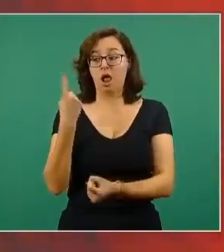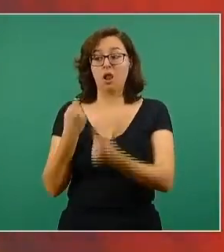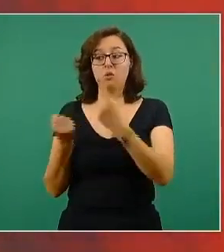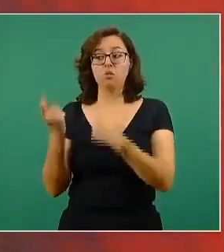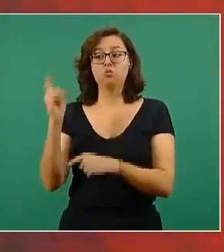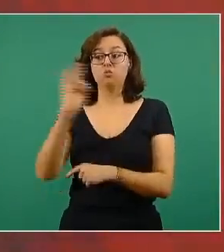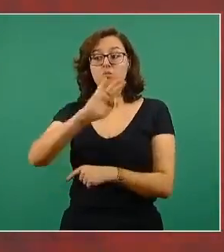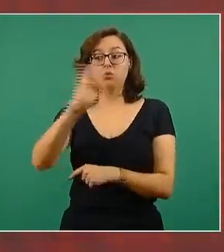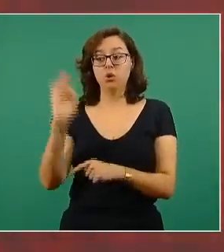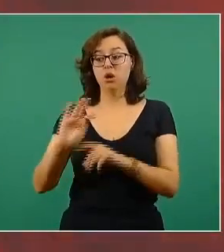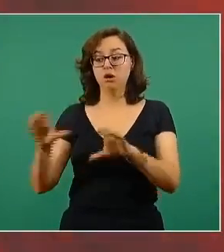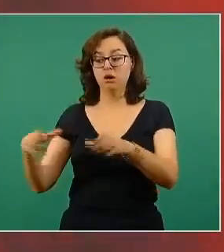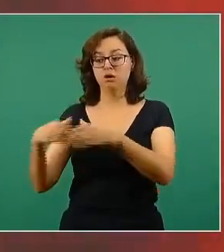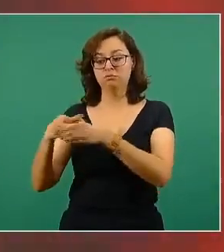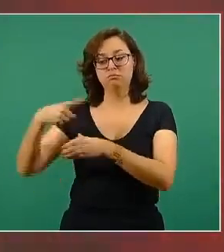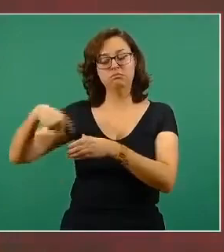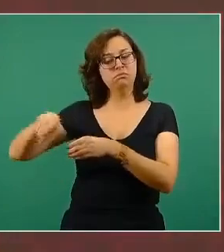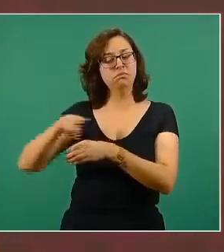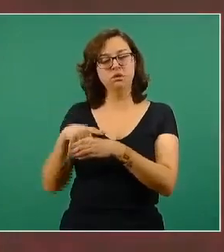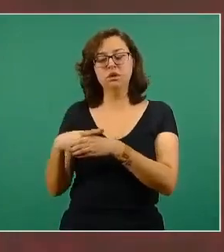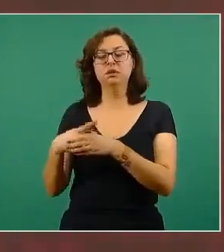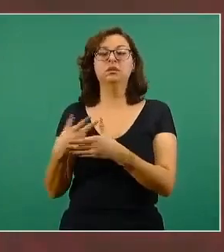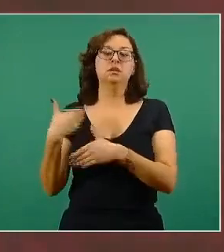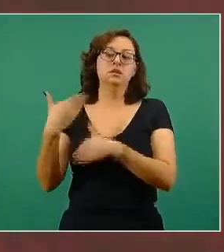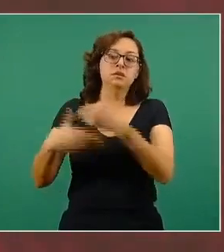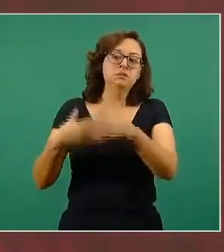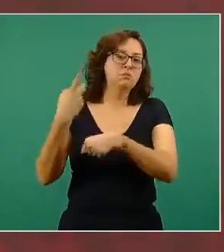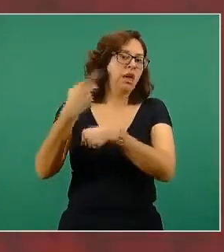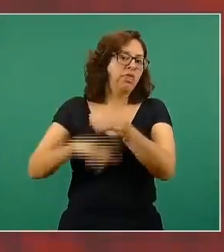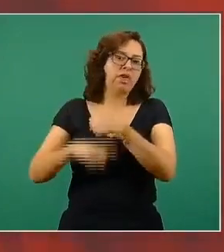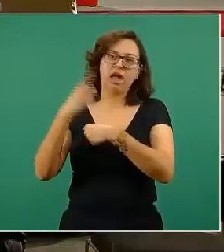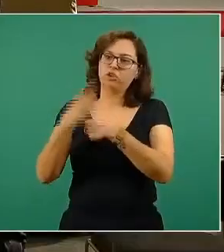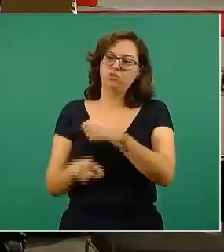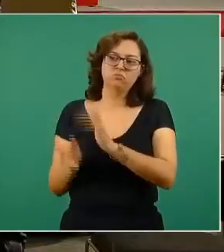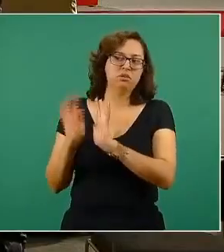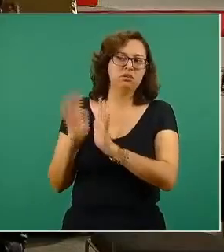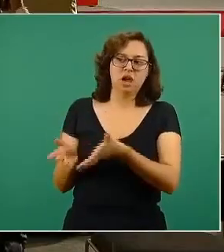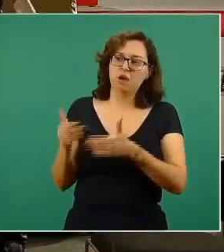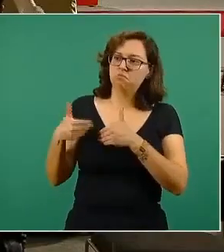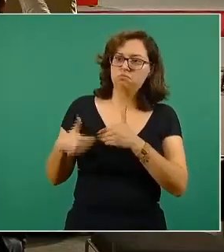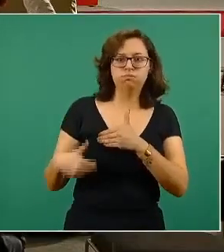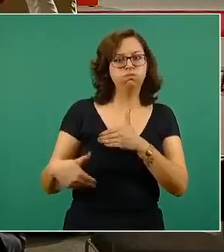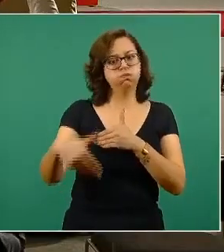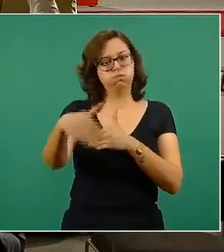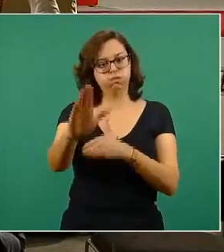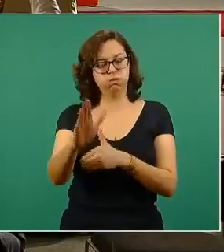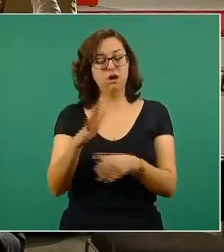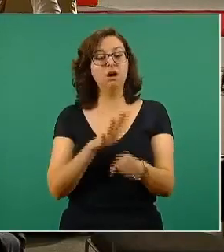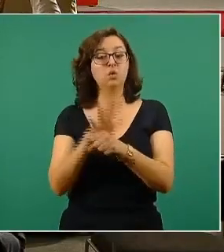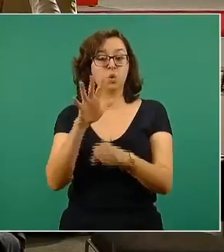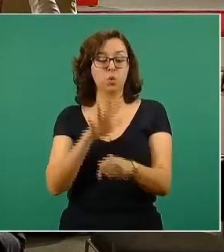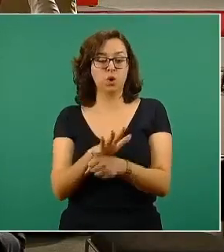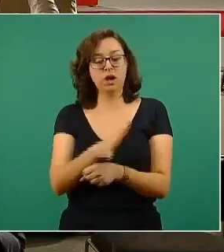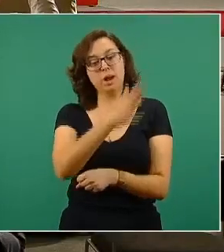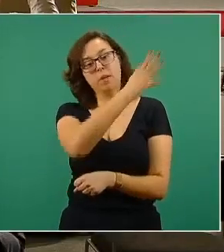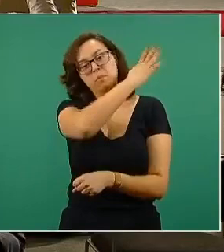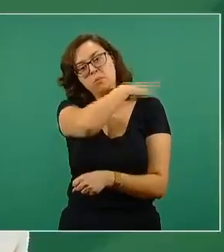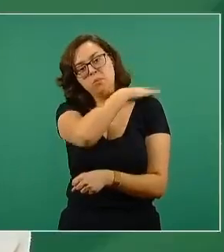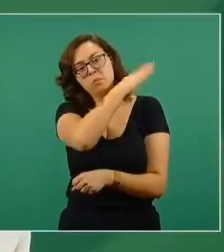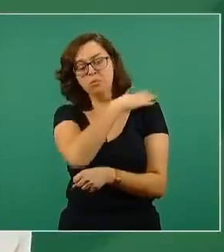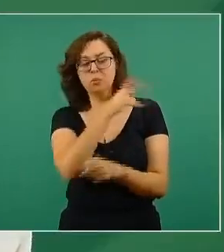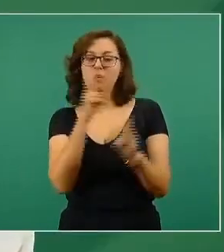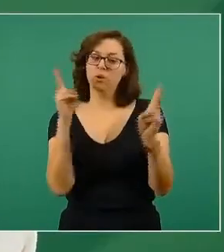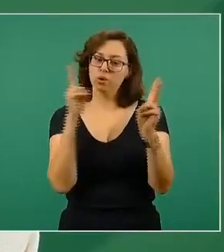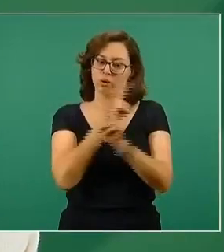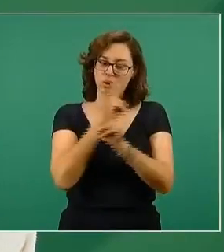ellas que tienen secuelas. Unas de las más importantes son las que derivan del daño pulmonar.